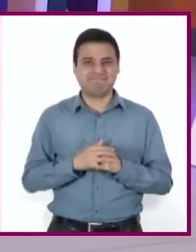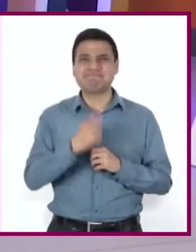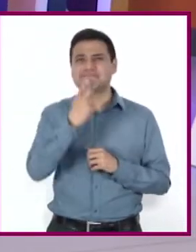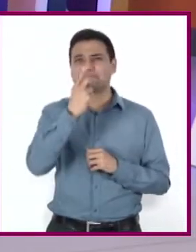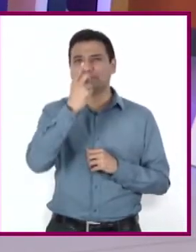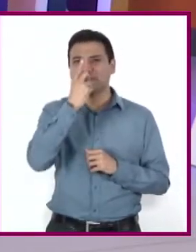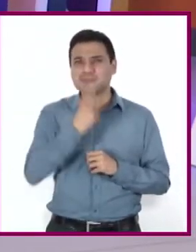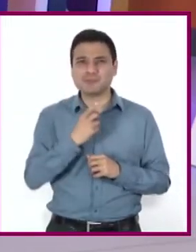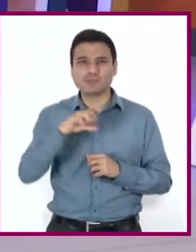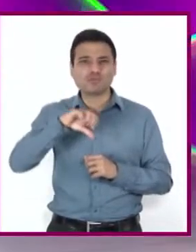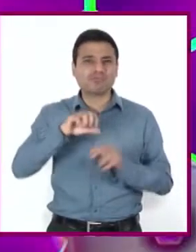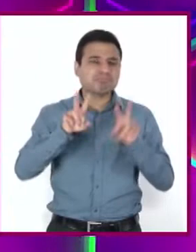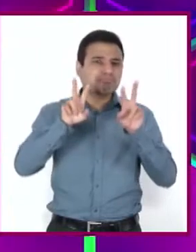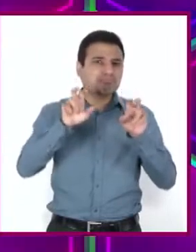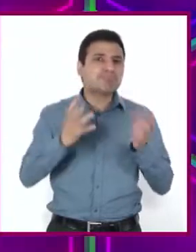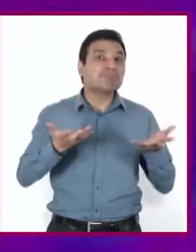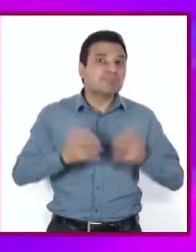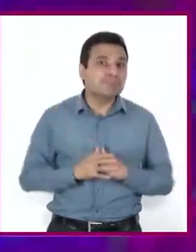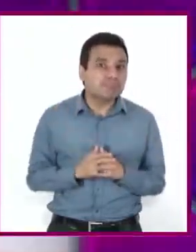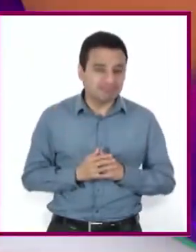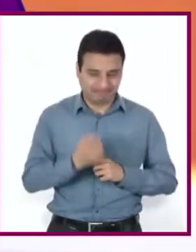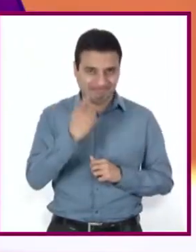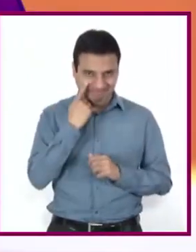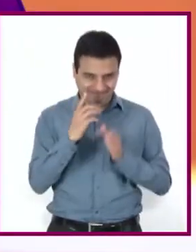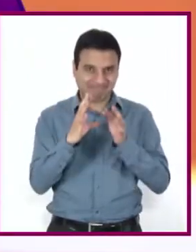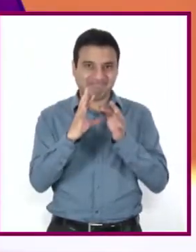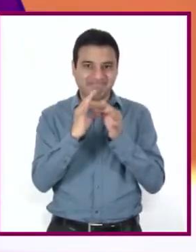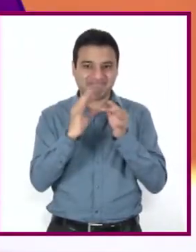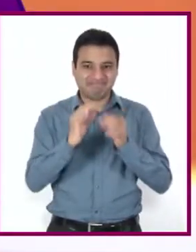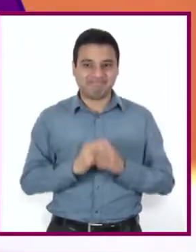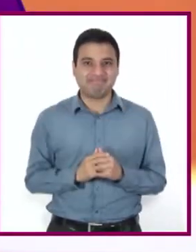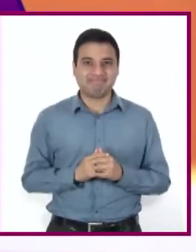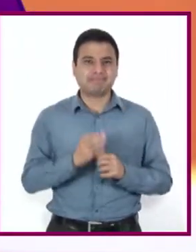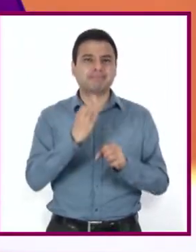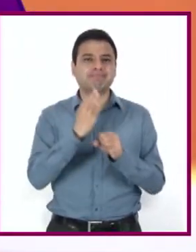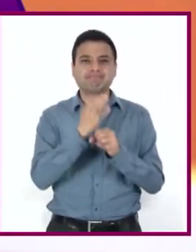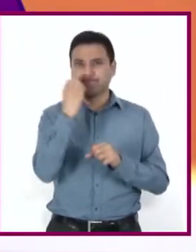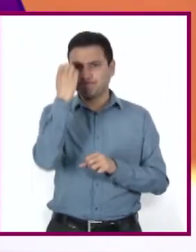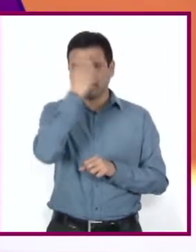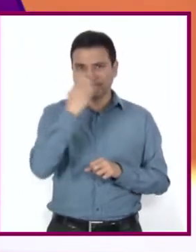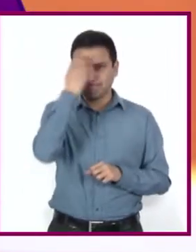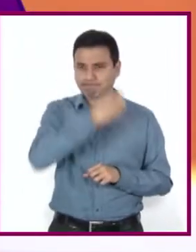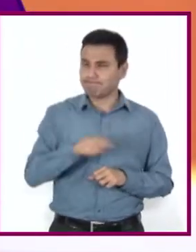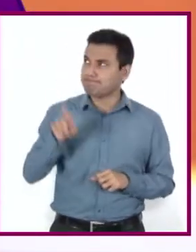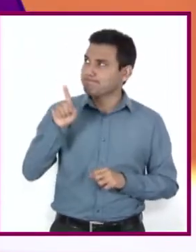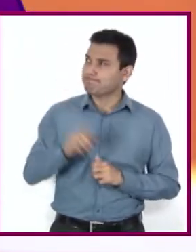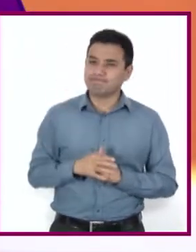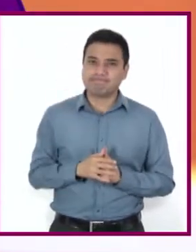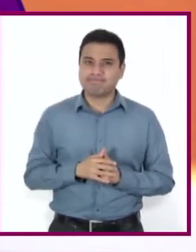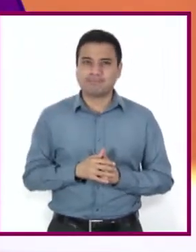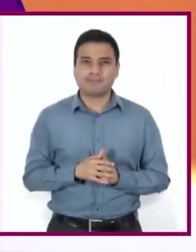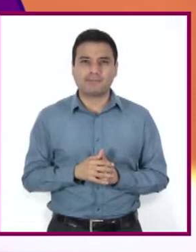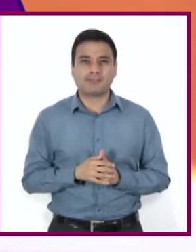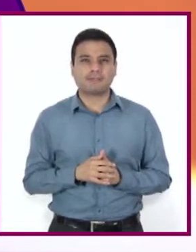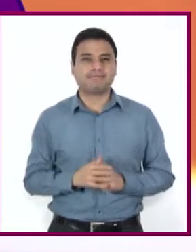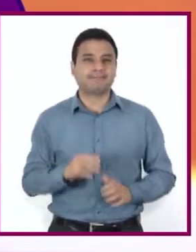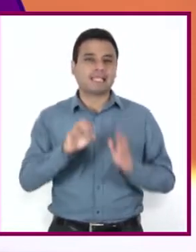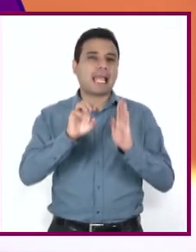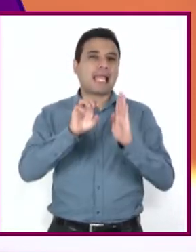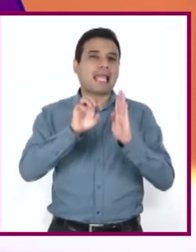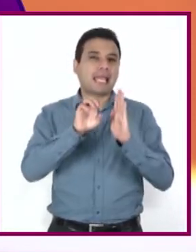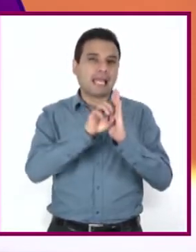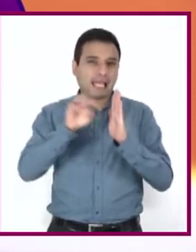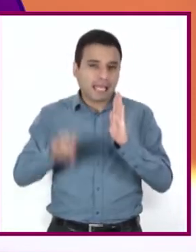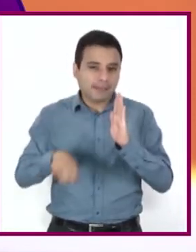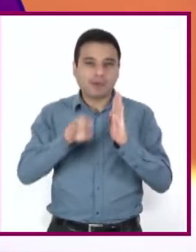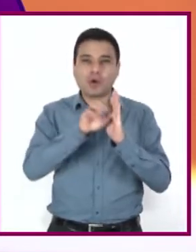¿qué estudiaremos? En esta sesión analizaremos situaciones de proporcionalidad directa a